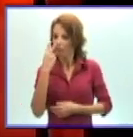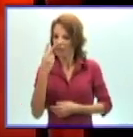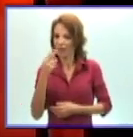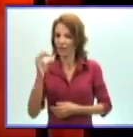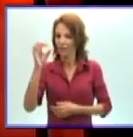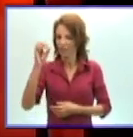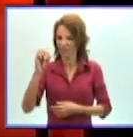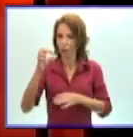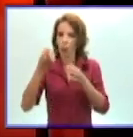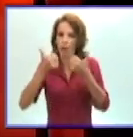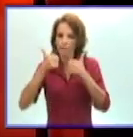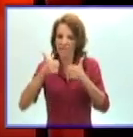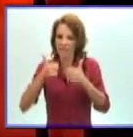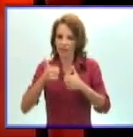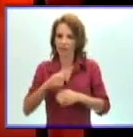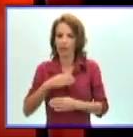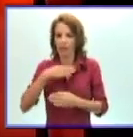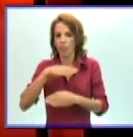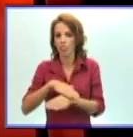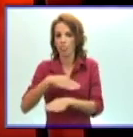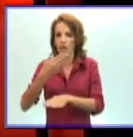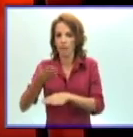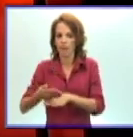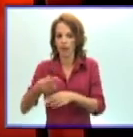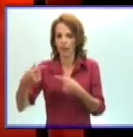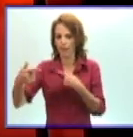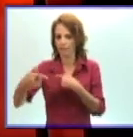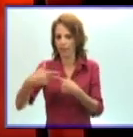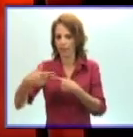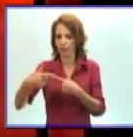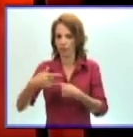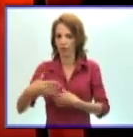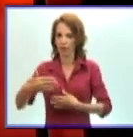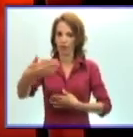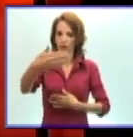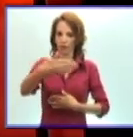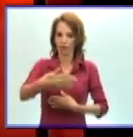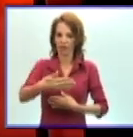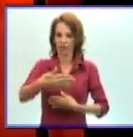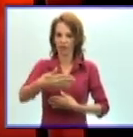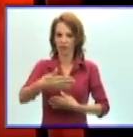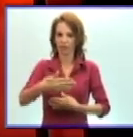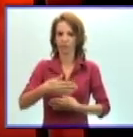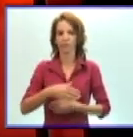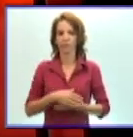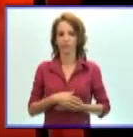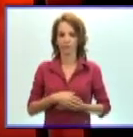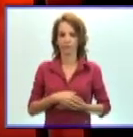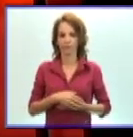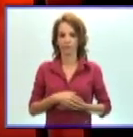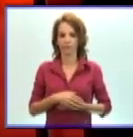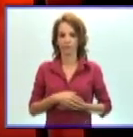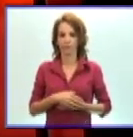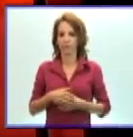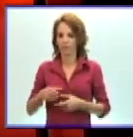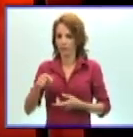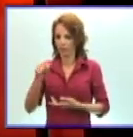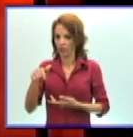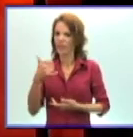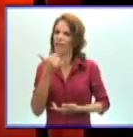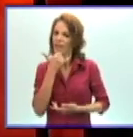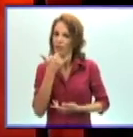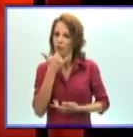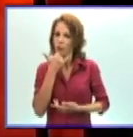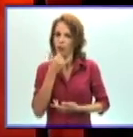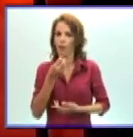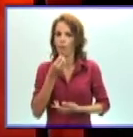después realizar la medición colocándonos frente al instrumento. Esos son errores que podemos haber